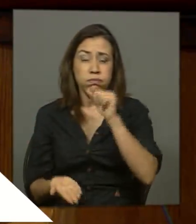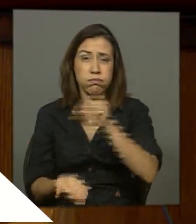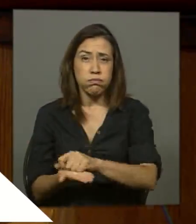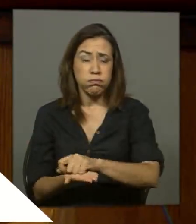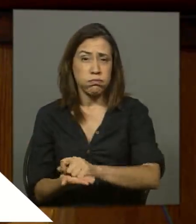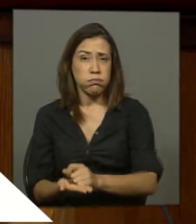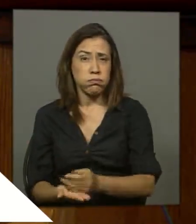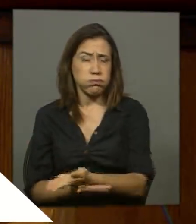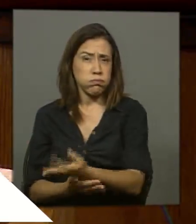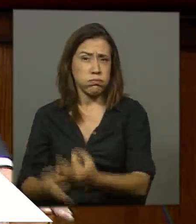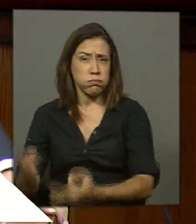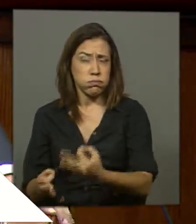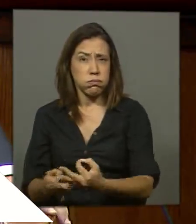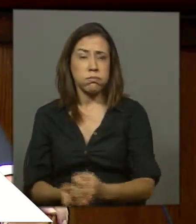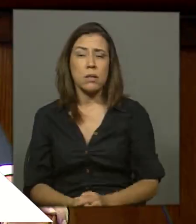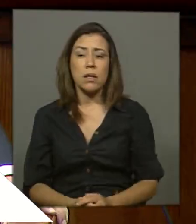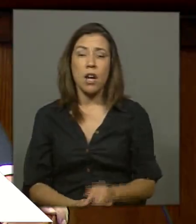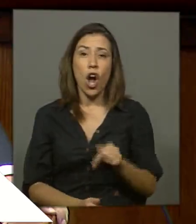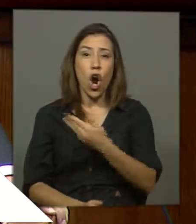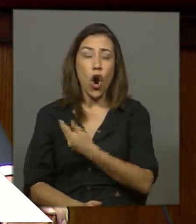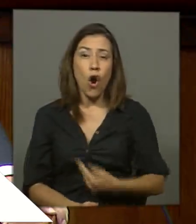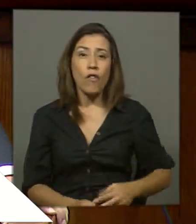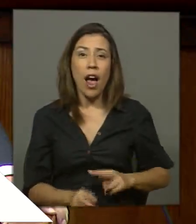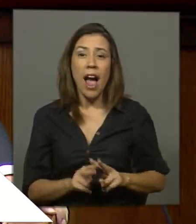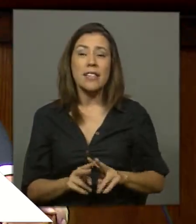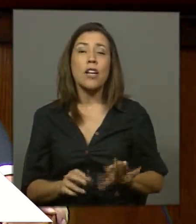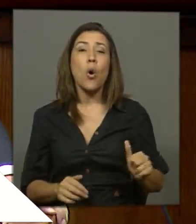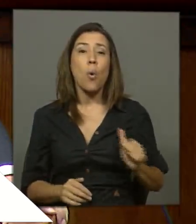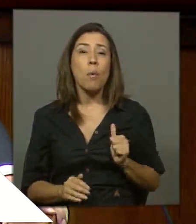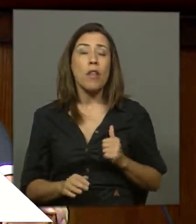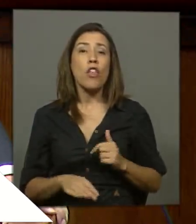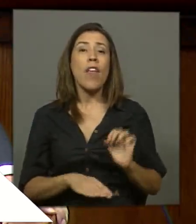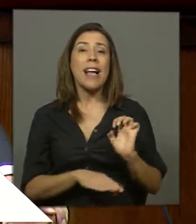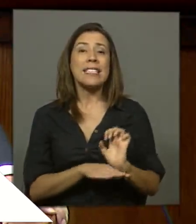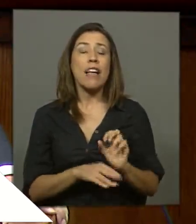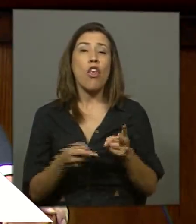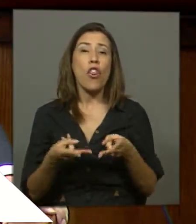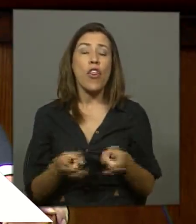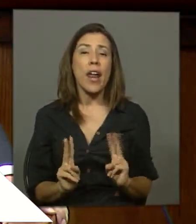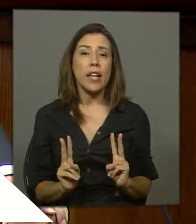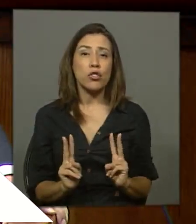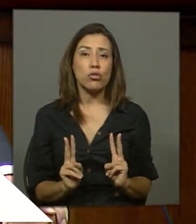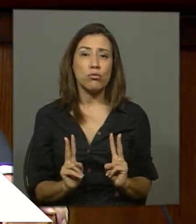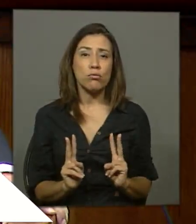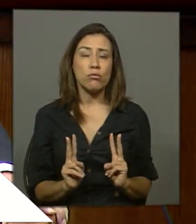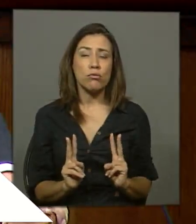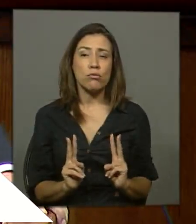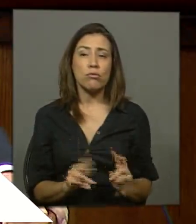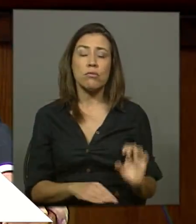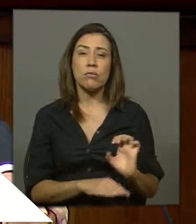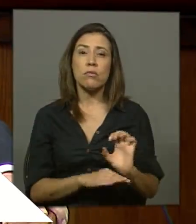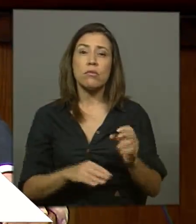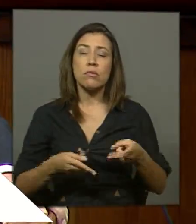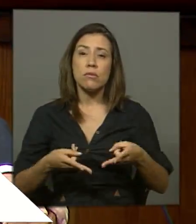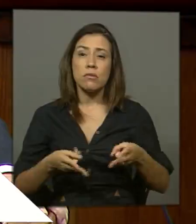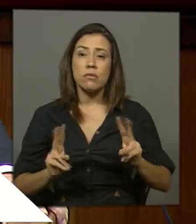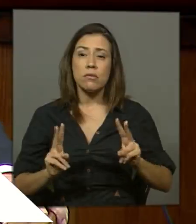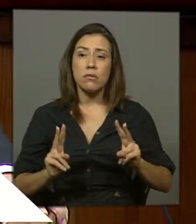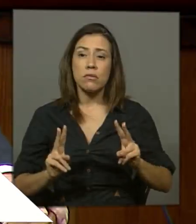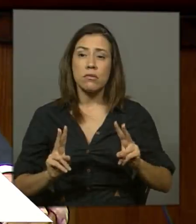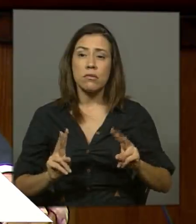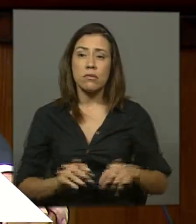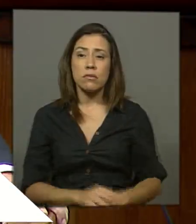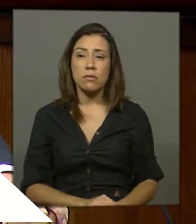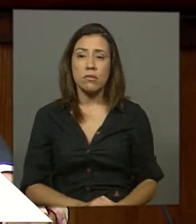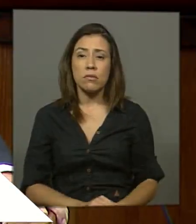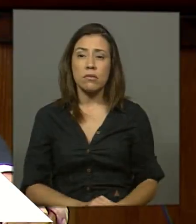un problema este gobierno actúa en el marco del Estado de derecho y el estado de derecho el